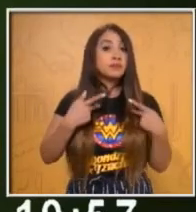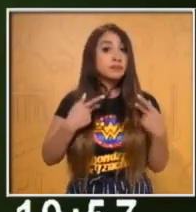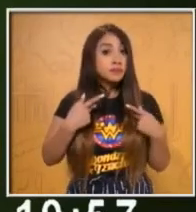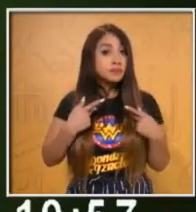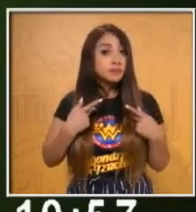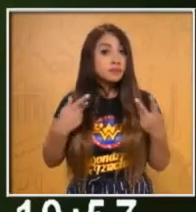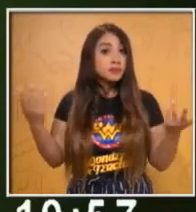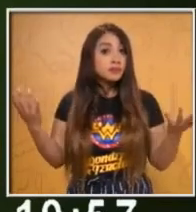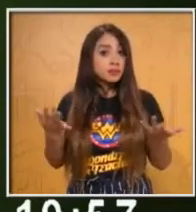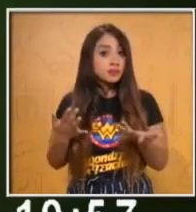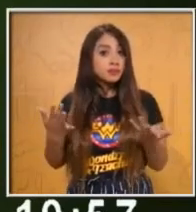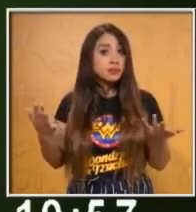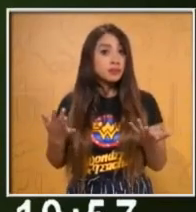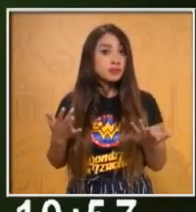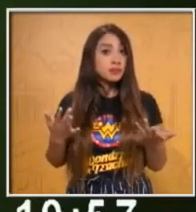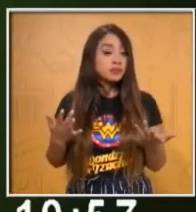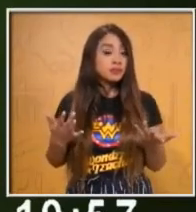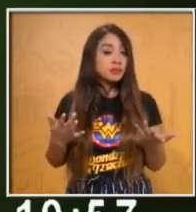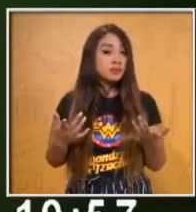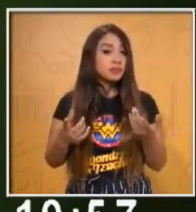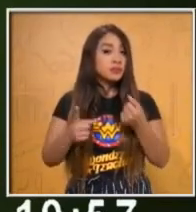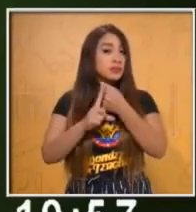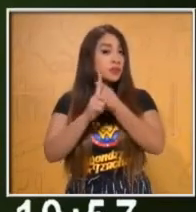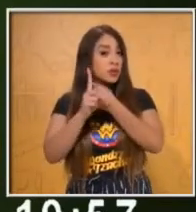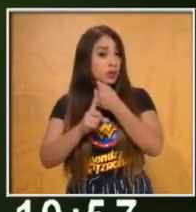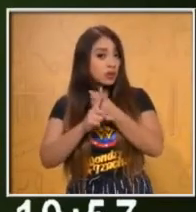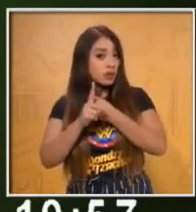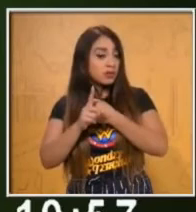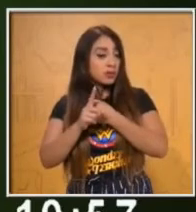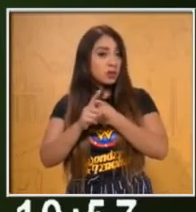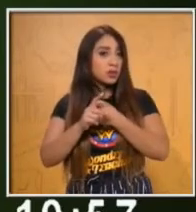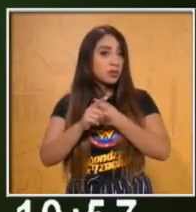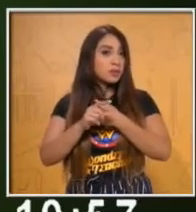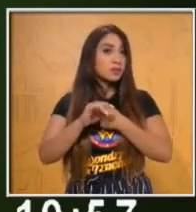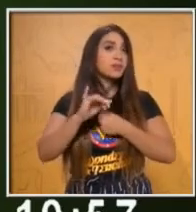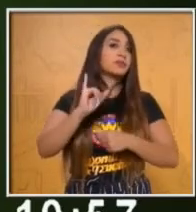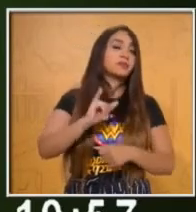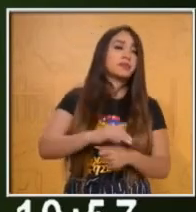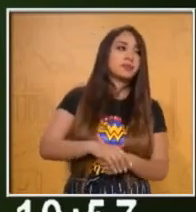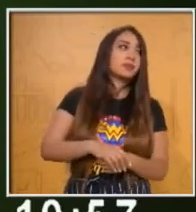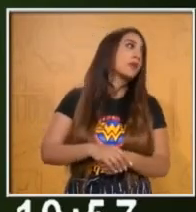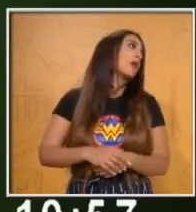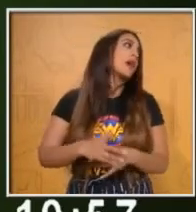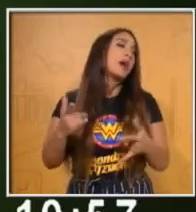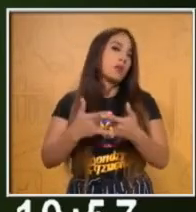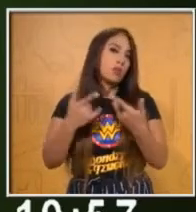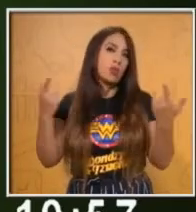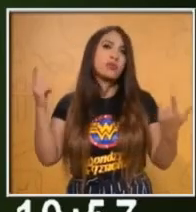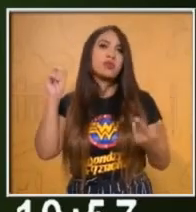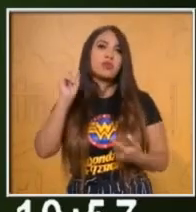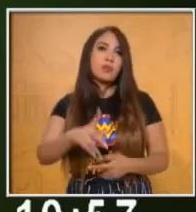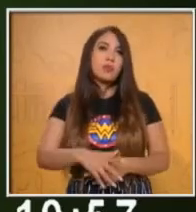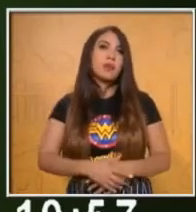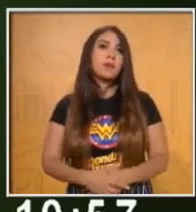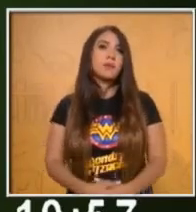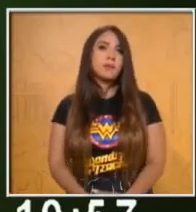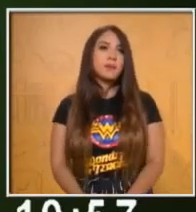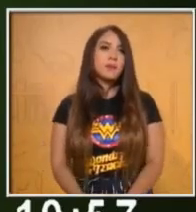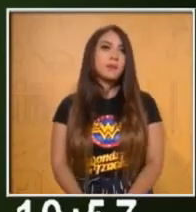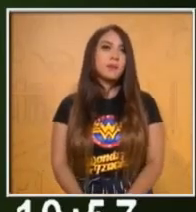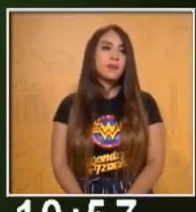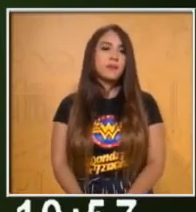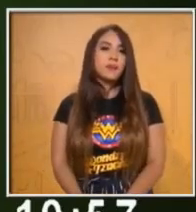un problema que deben resolver. ¿En la obra de teatro? Sí. ¿Y en el cuento? También, maestra Yuli, también